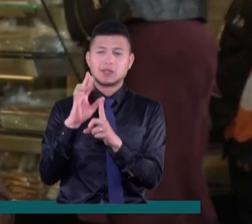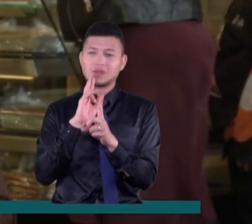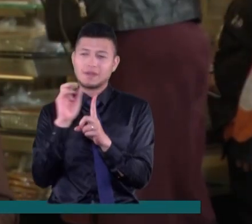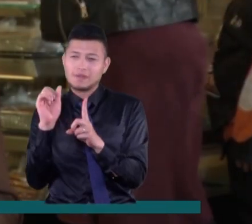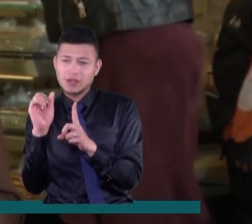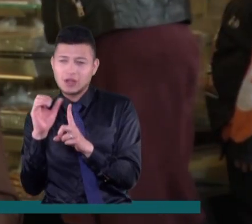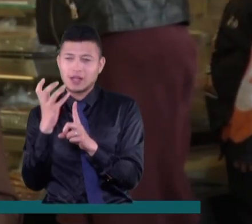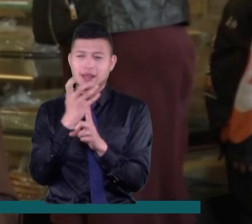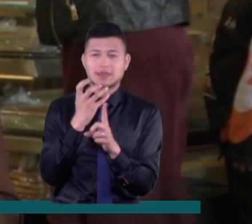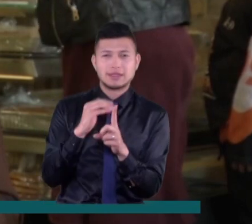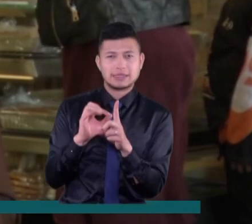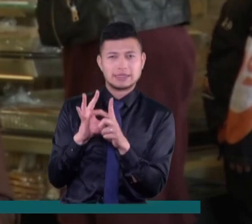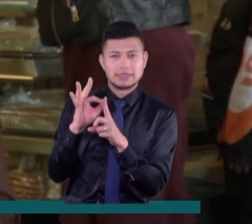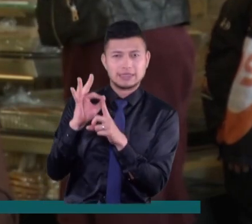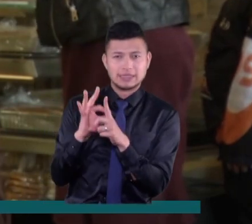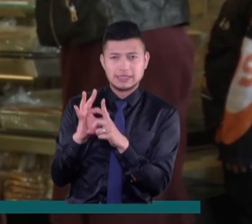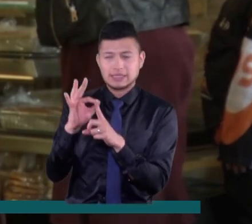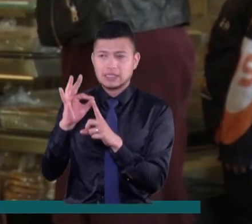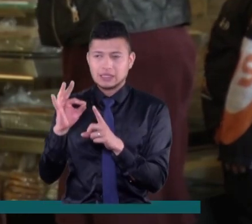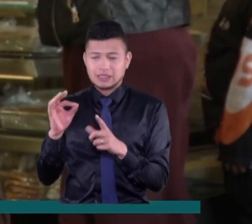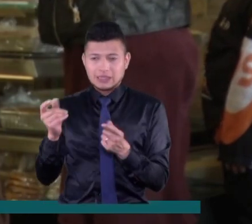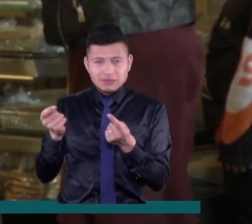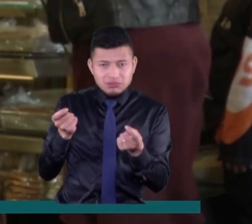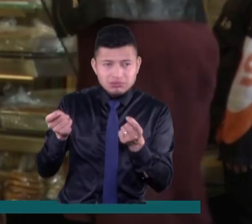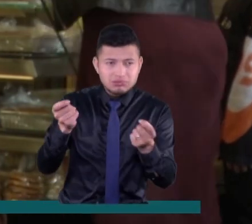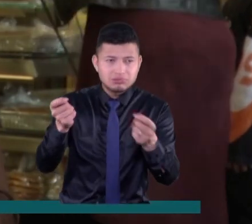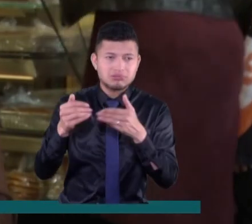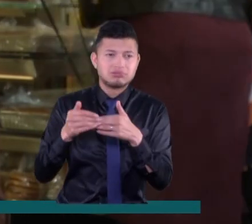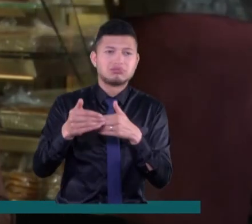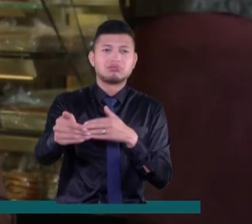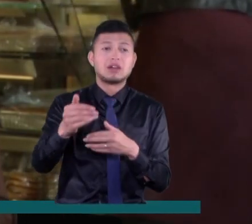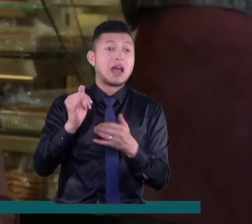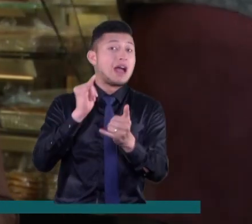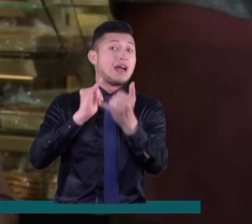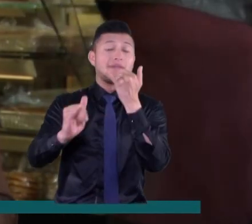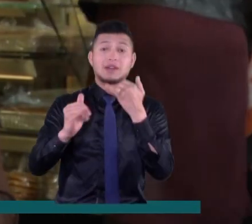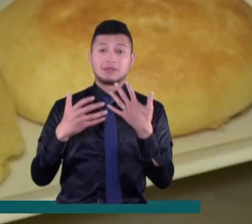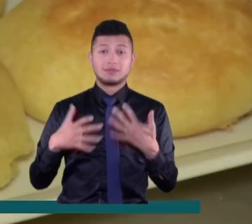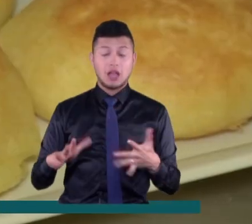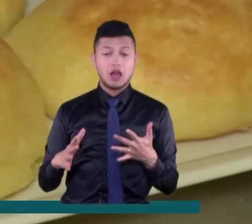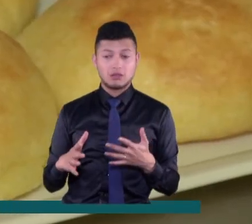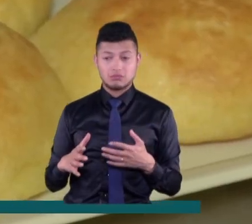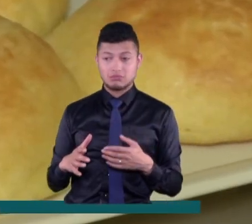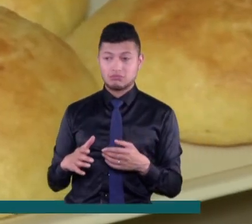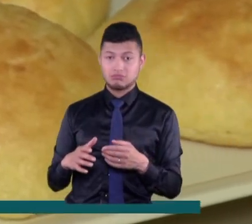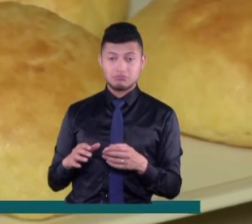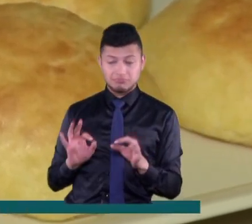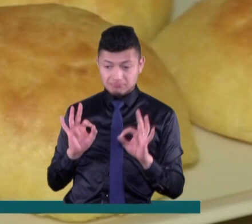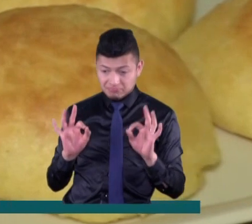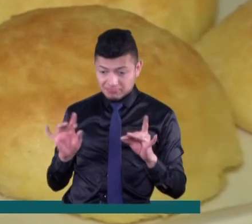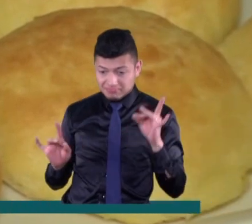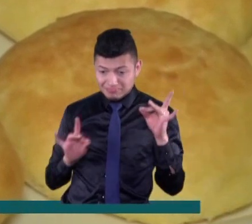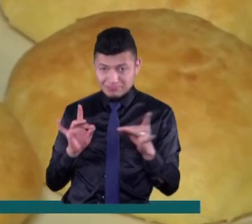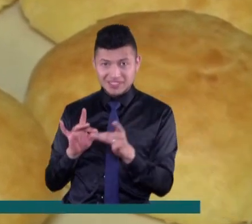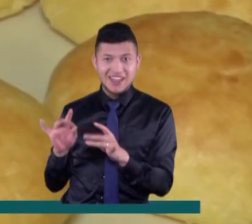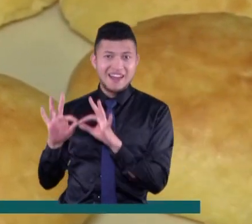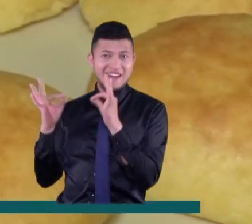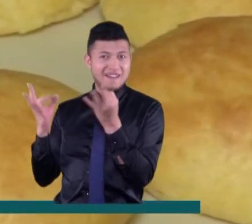temperatura, démosle como este, a ver, ya lo último, ya, y empezaron a quedar, y